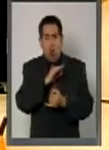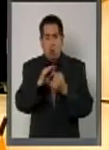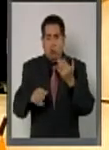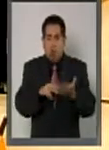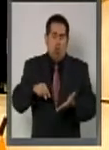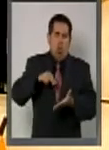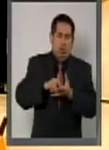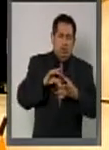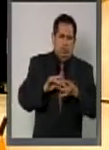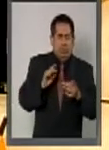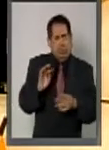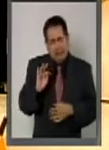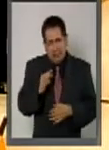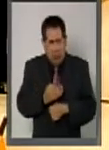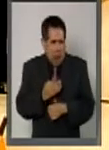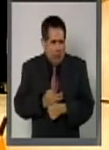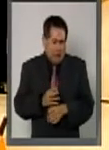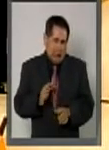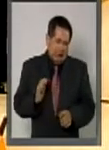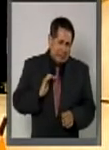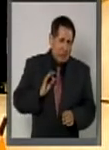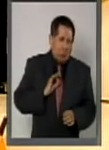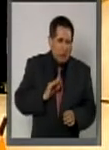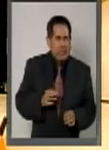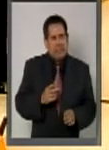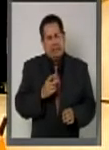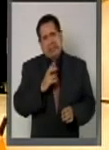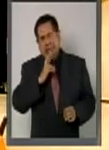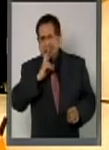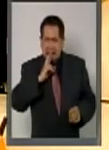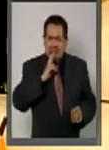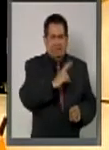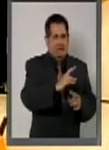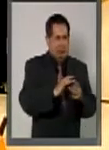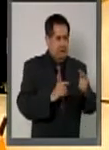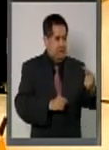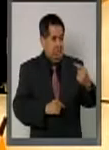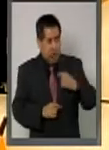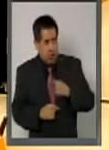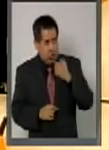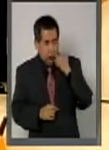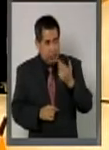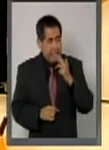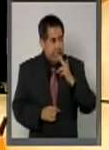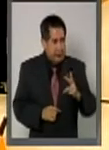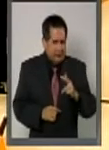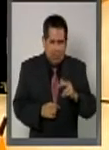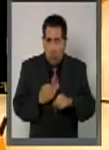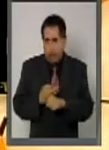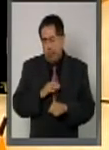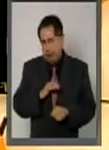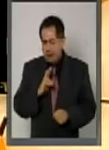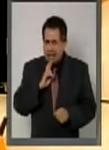permite un poco contestar a lo que usted no respondió.